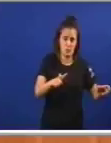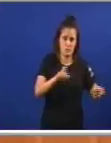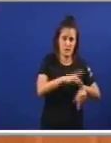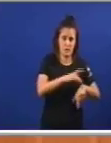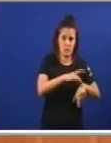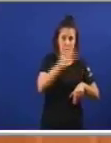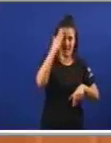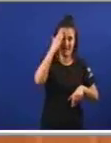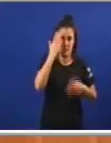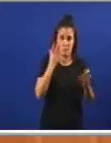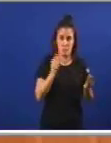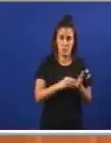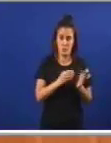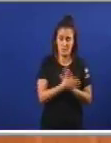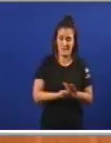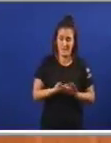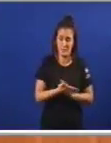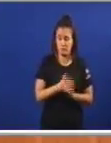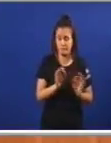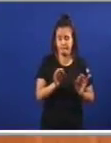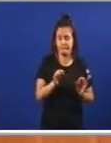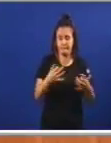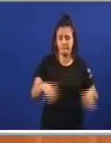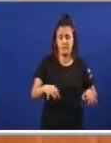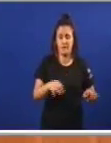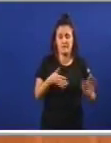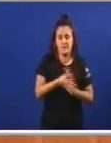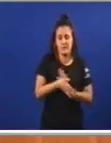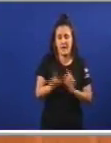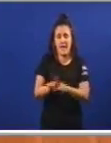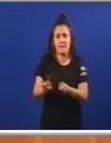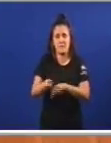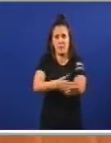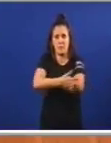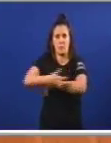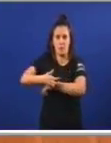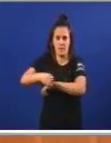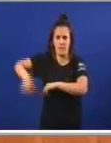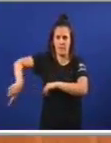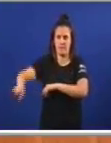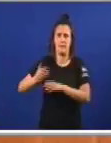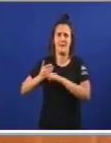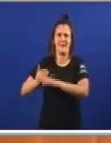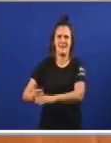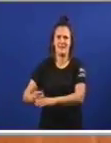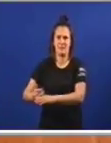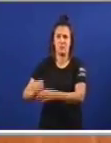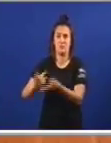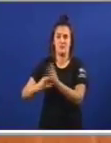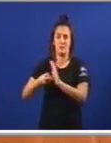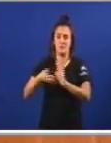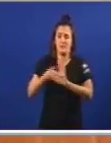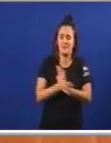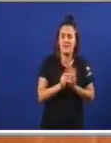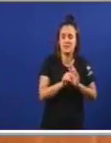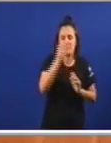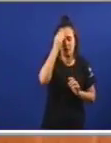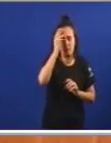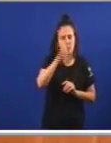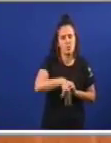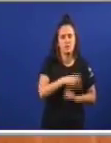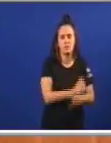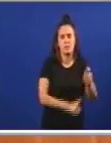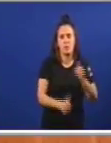en modo coloquial é a irmá pobre do resto do sistema. Sempre, en segundo lugar, a hora das prioridades